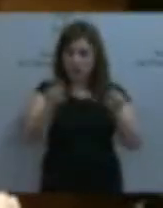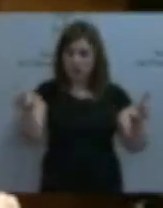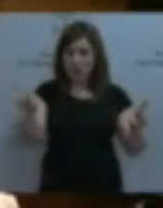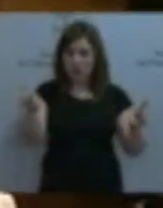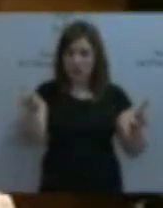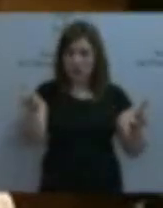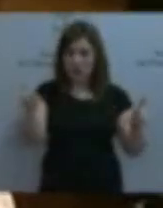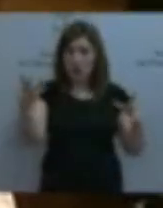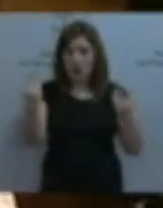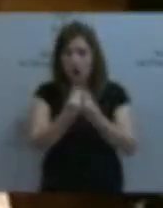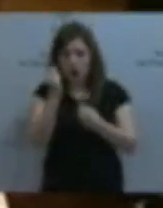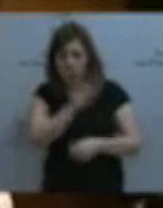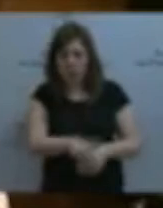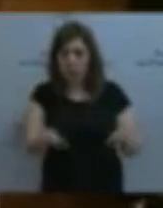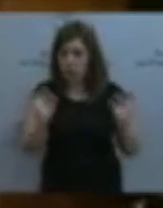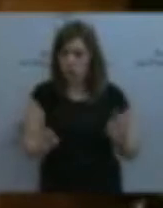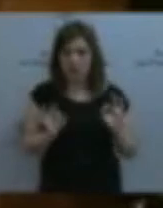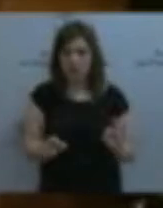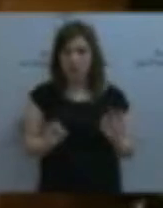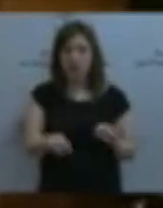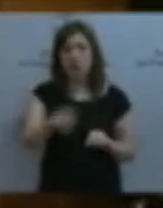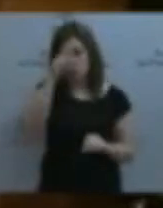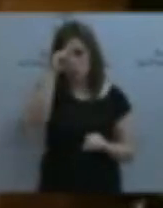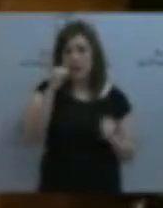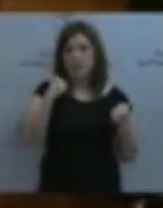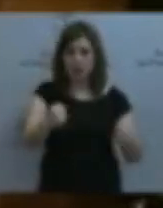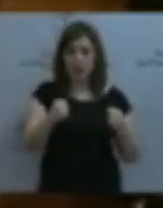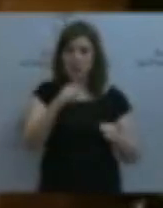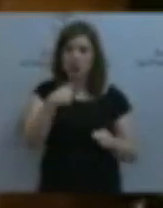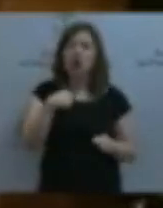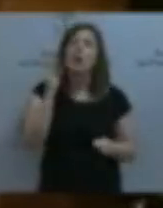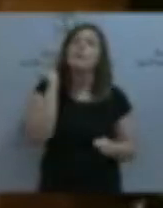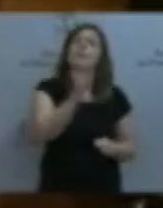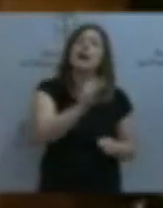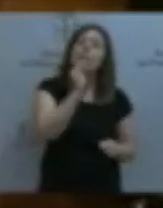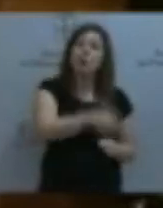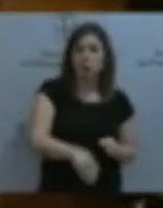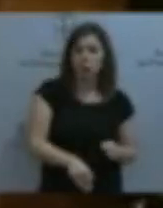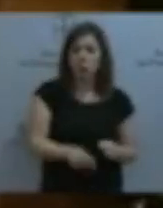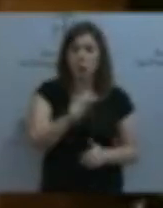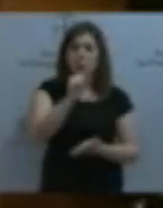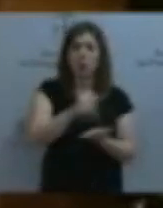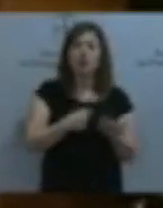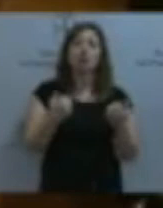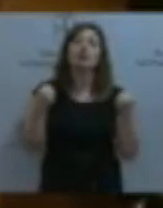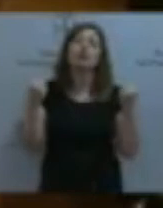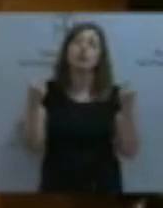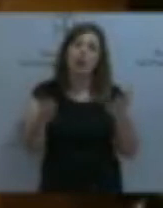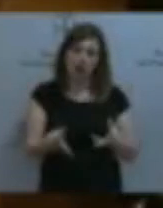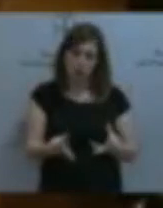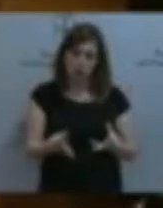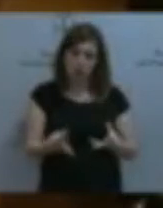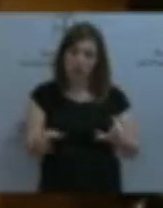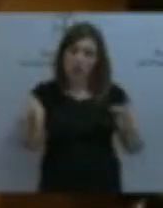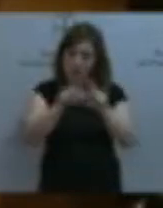con los niños. Y esto sí que es preocupante. Porque yo le pregunto, ¿cuántos contratos de empresas como